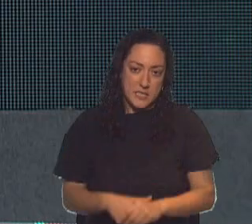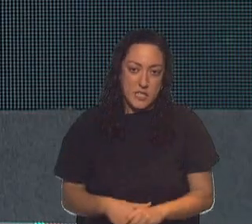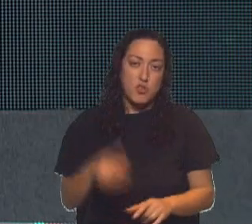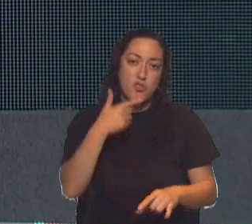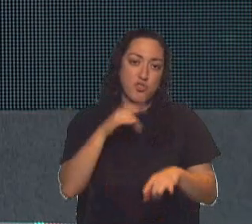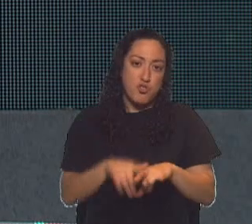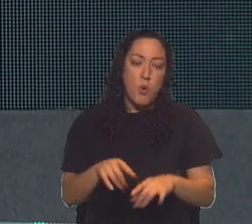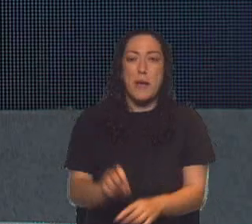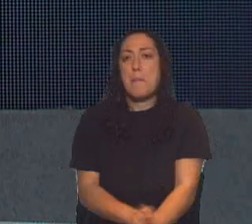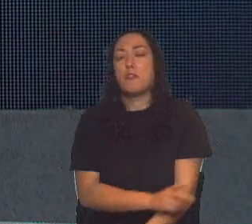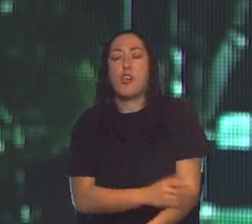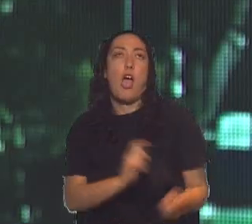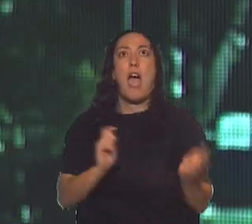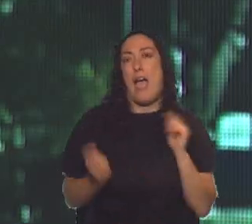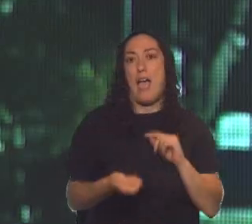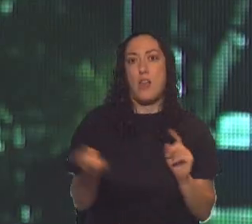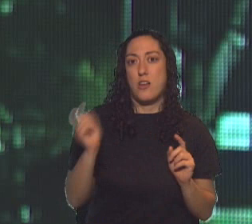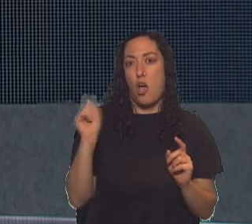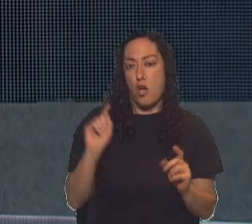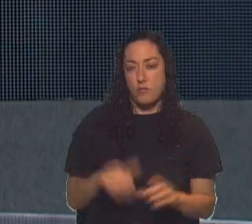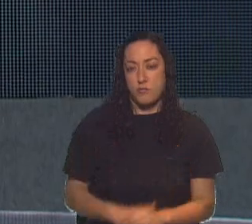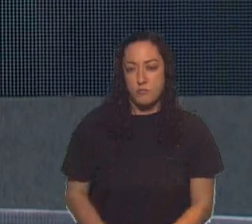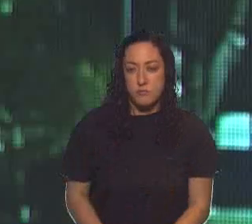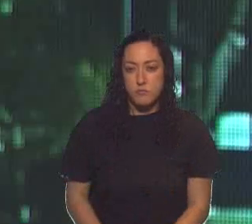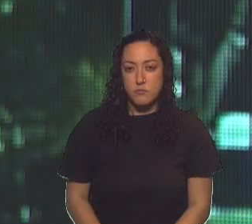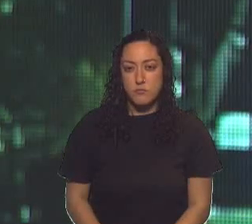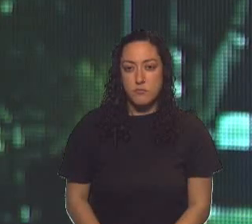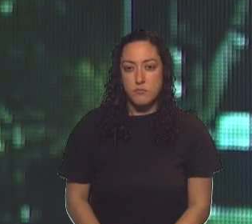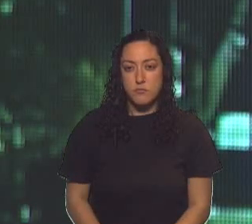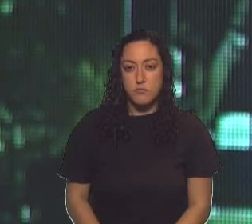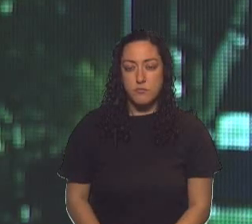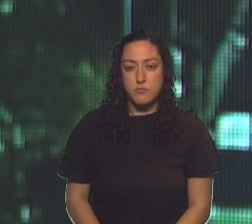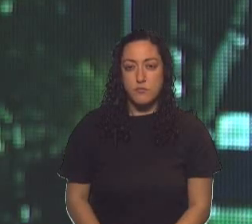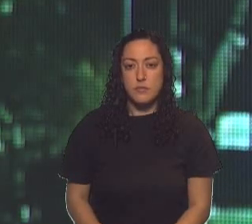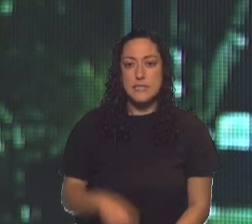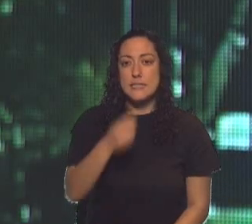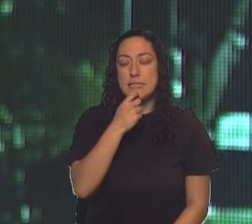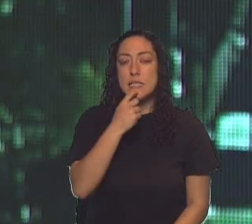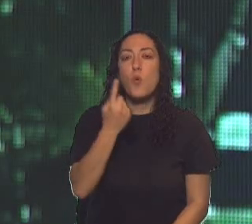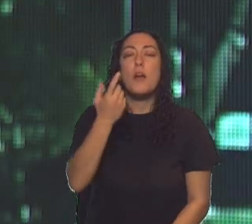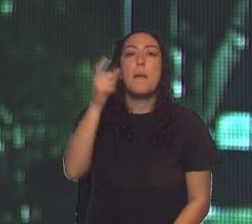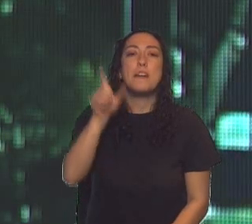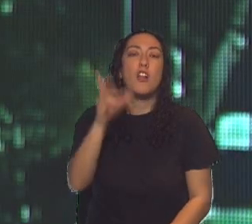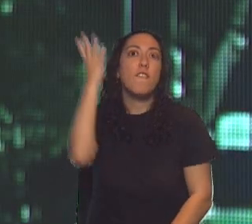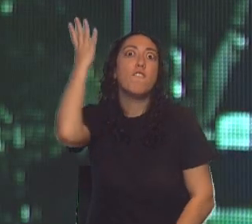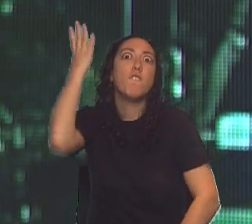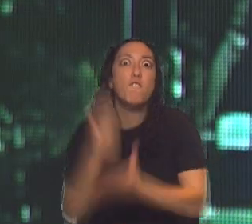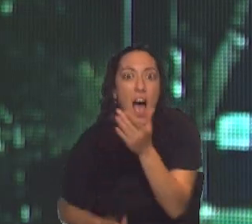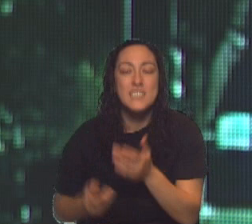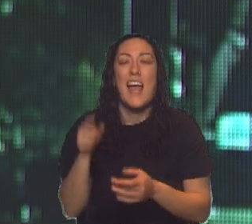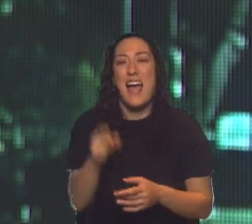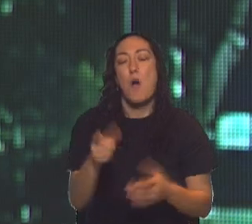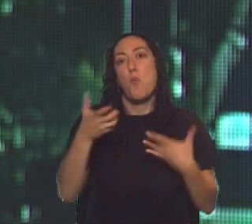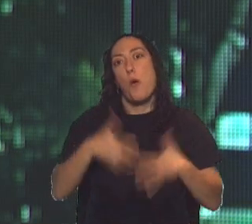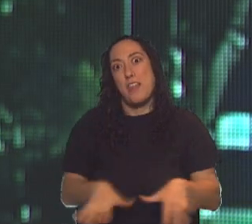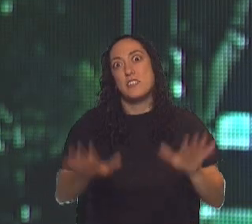mueve emociones la tendencia podría marcarse si alguien se equivoca mucho por eso la referencia siempre a Nixon